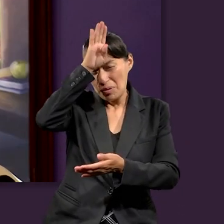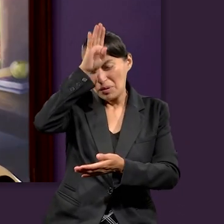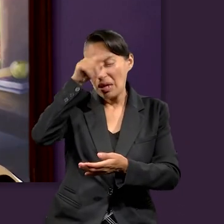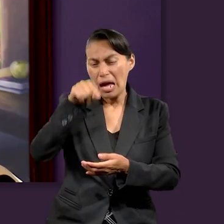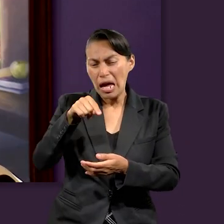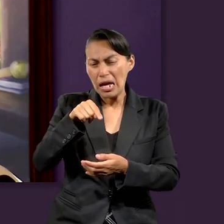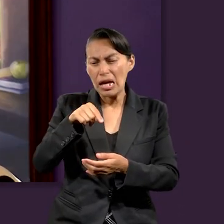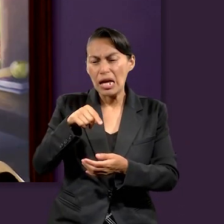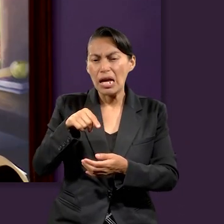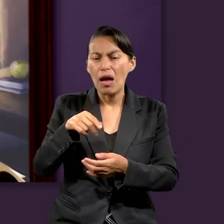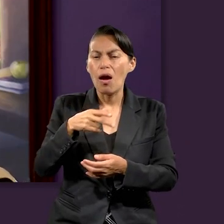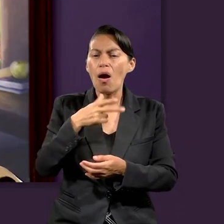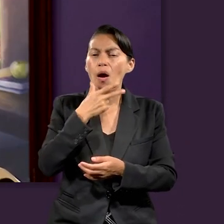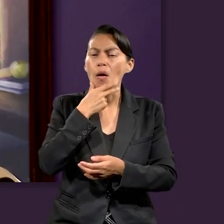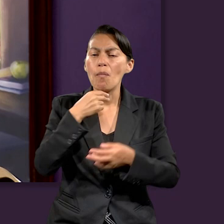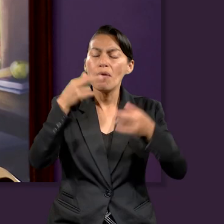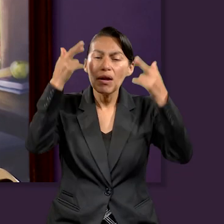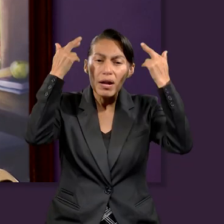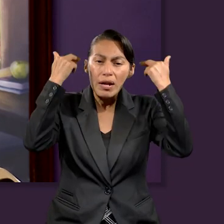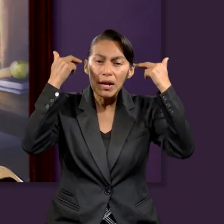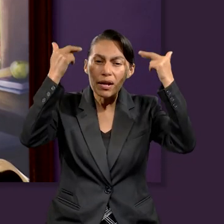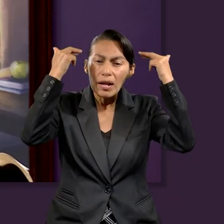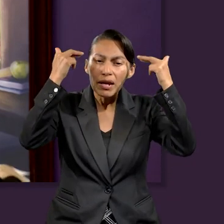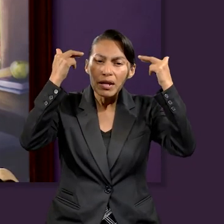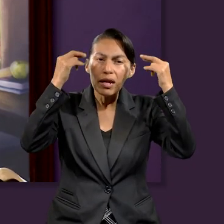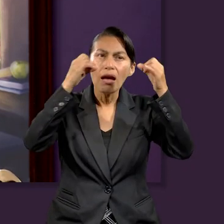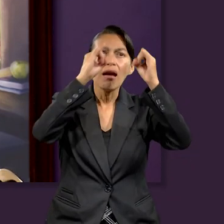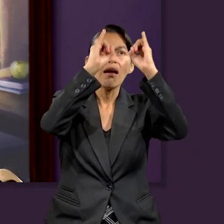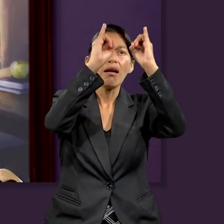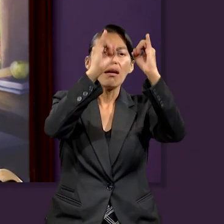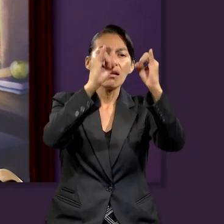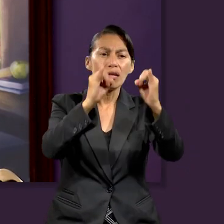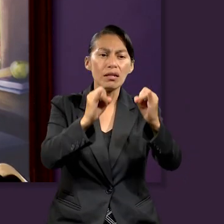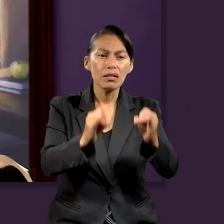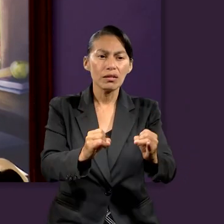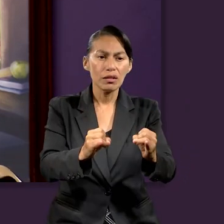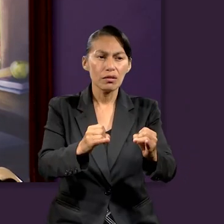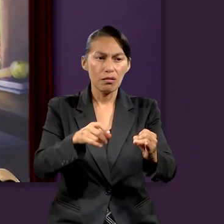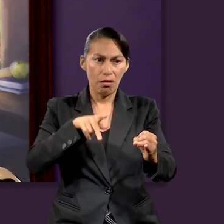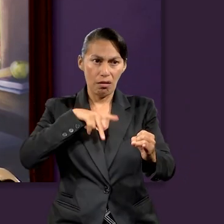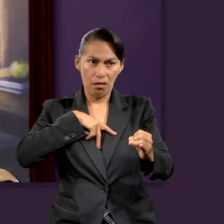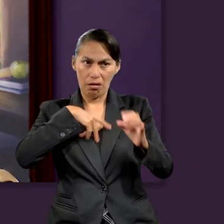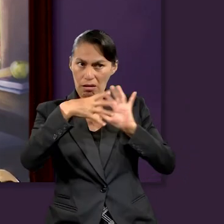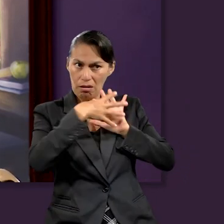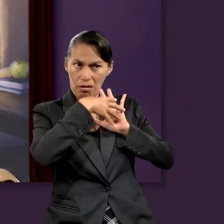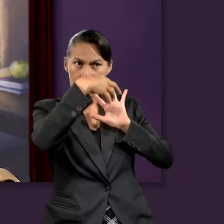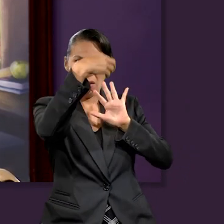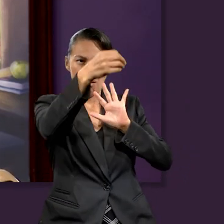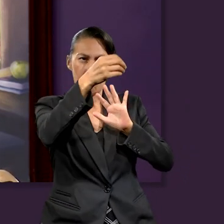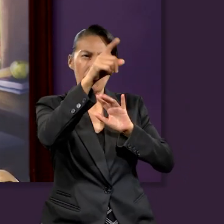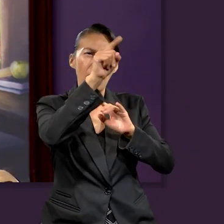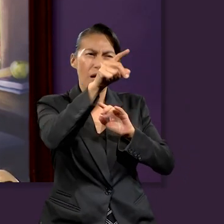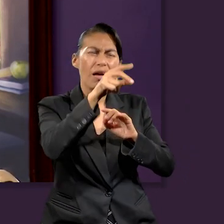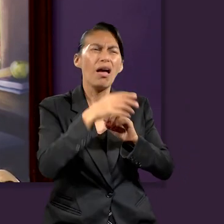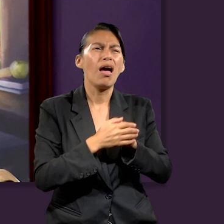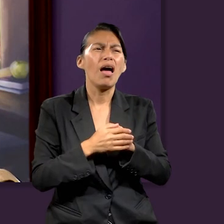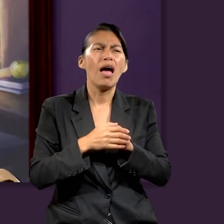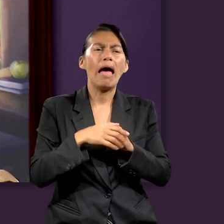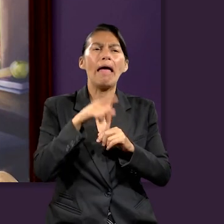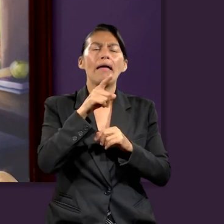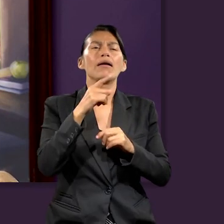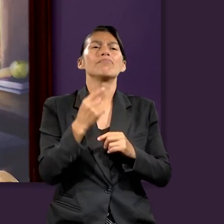oro para poder glorificarse él mismo, poniéndose él en lugar de Dios, vemos